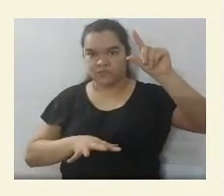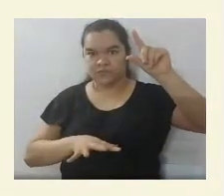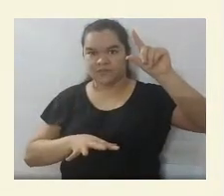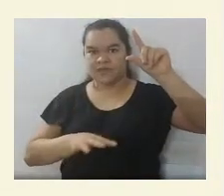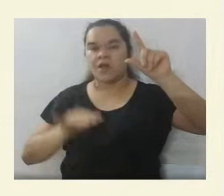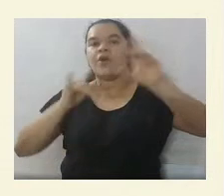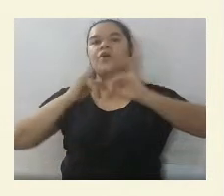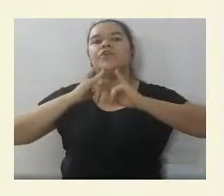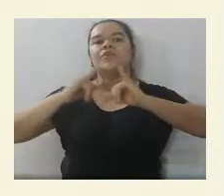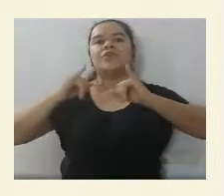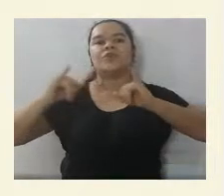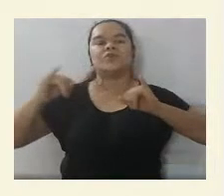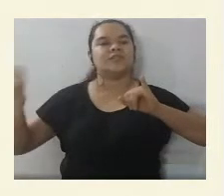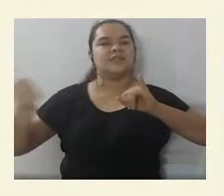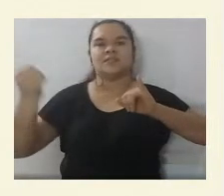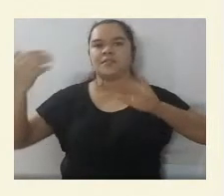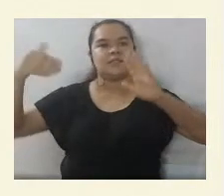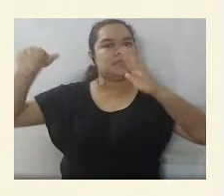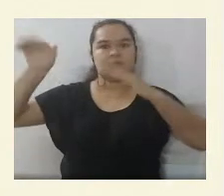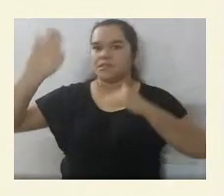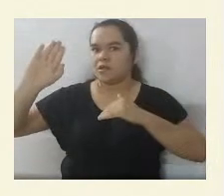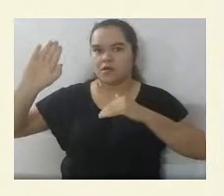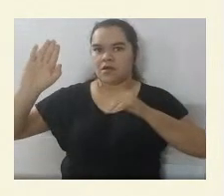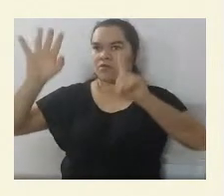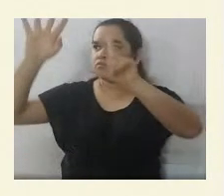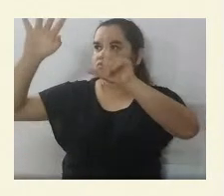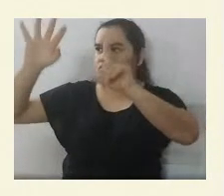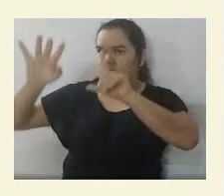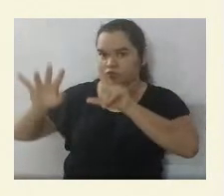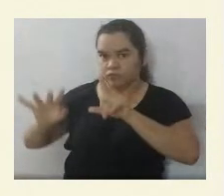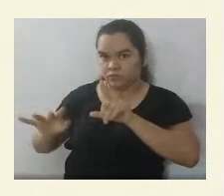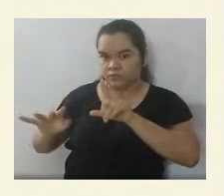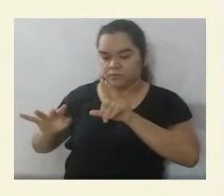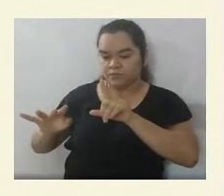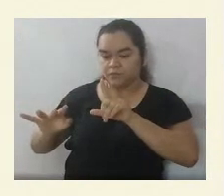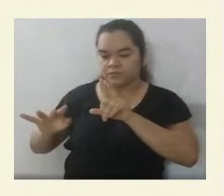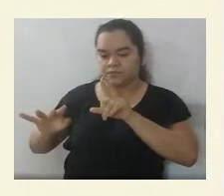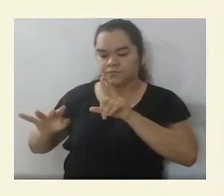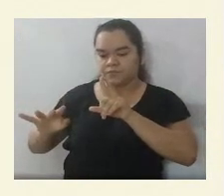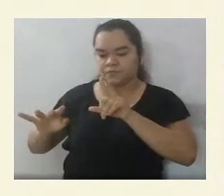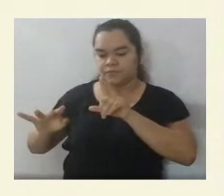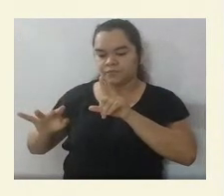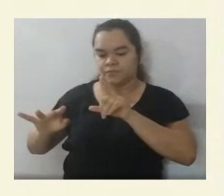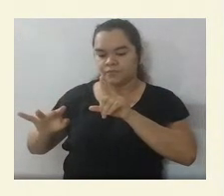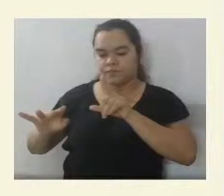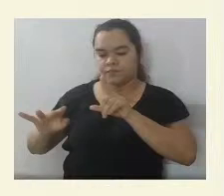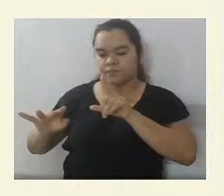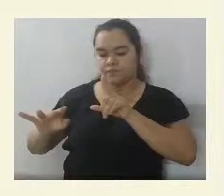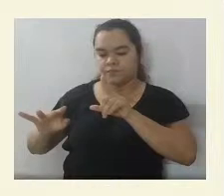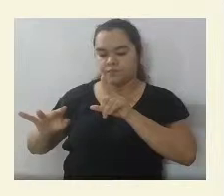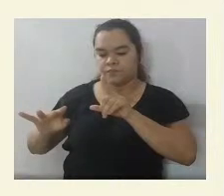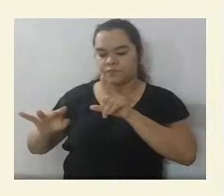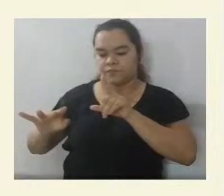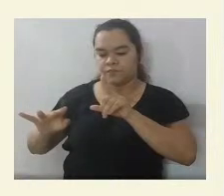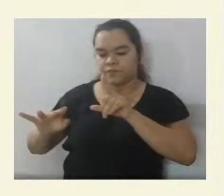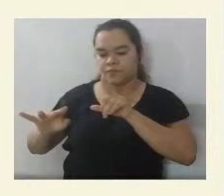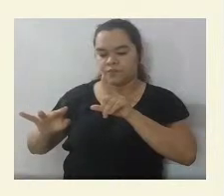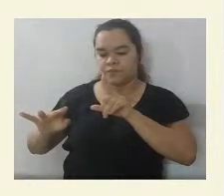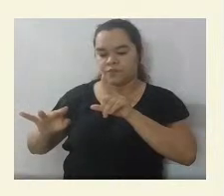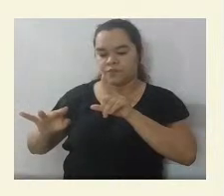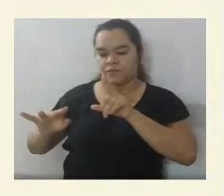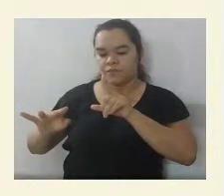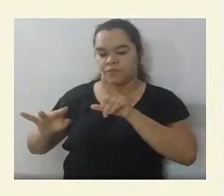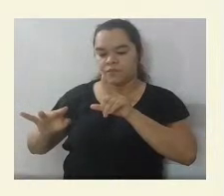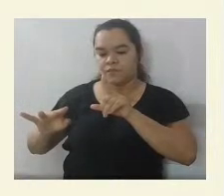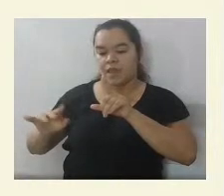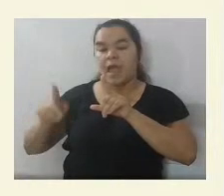que se van suscitando de los últimos días. Acá tenemos que levantar un poquito lo que es la preinscripción, pero fíjense que le